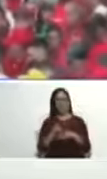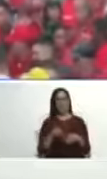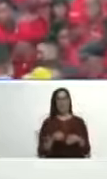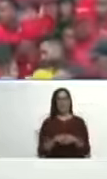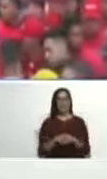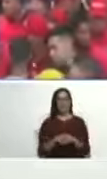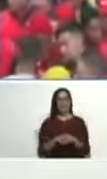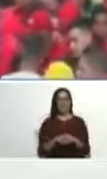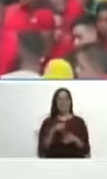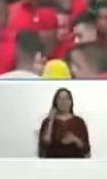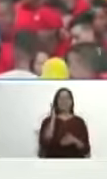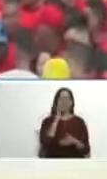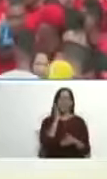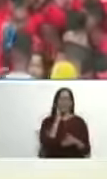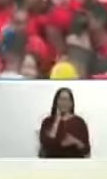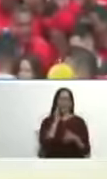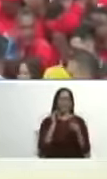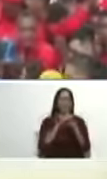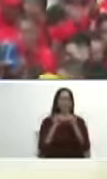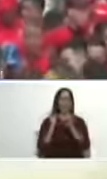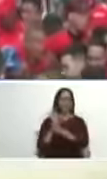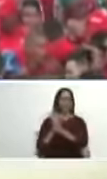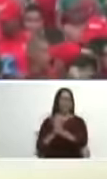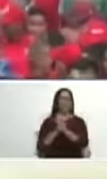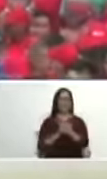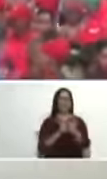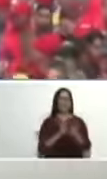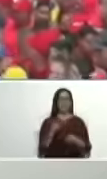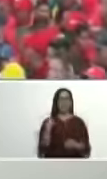La mamá de todas las marchas.